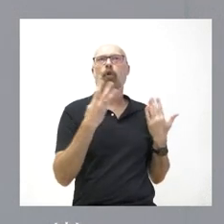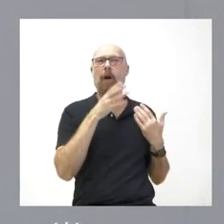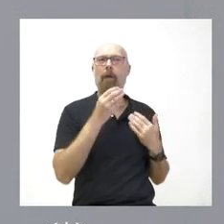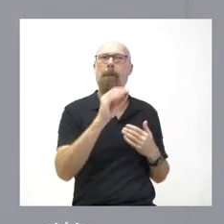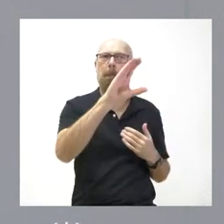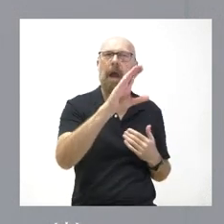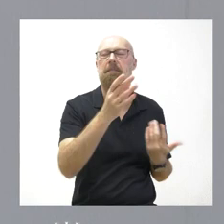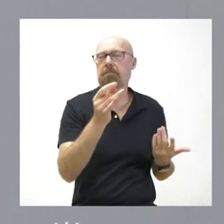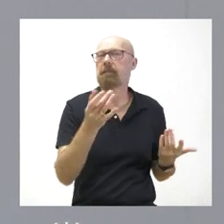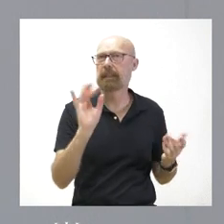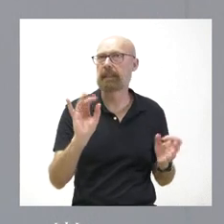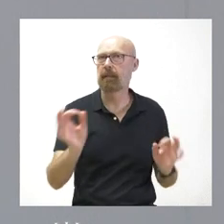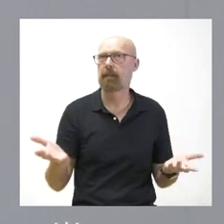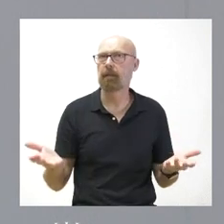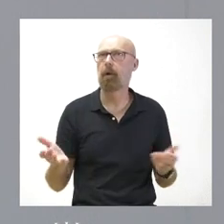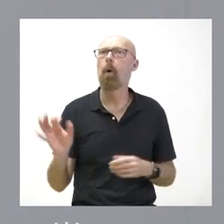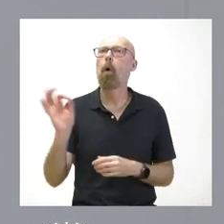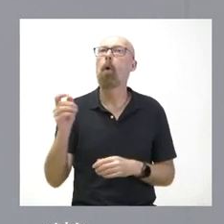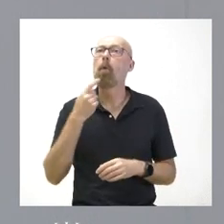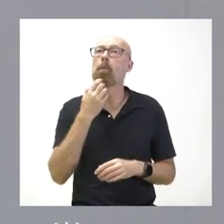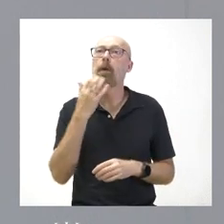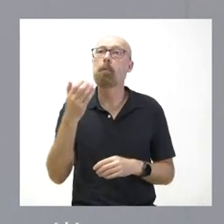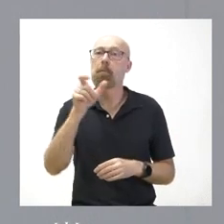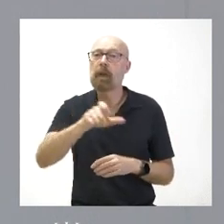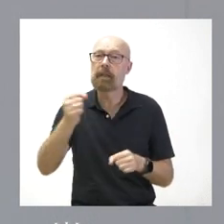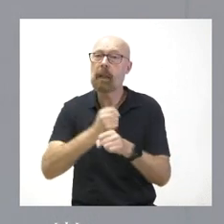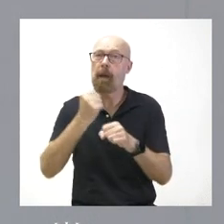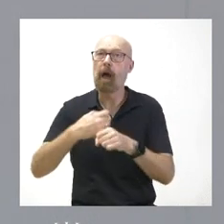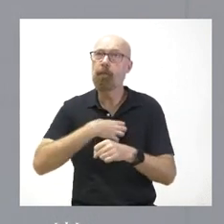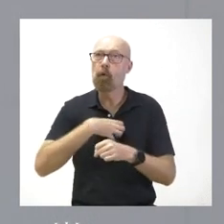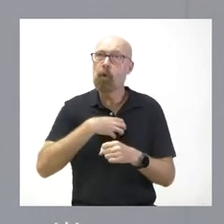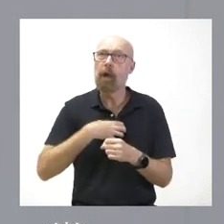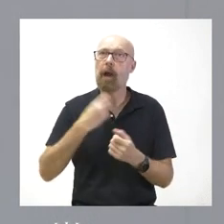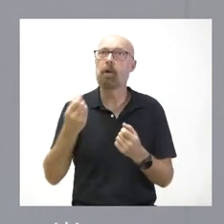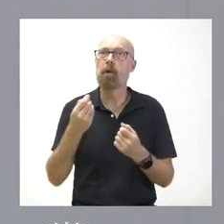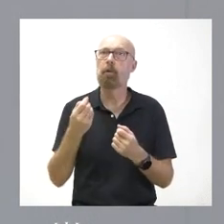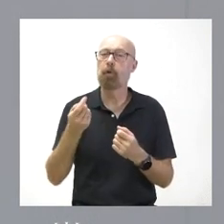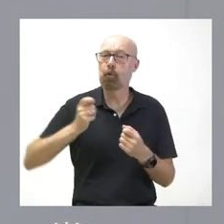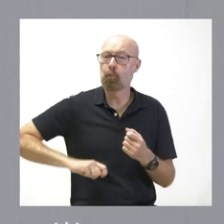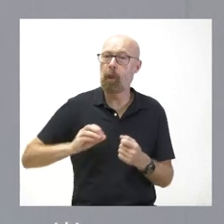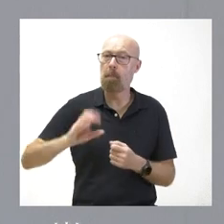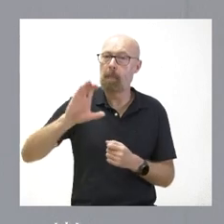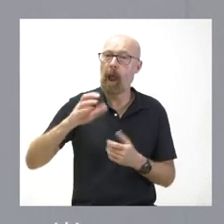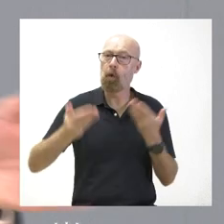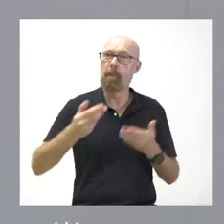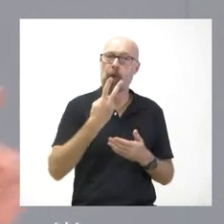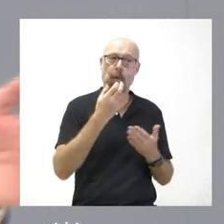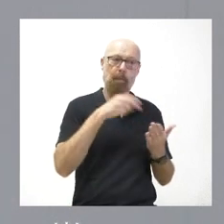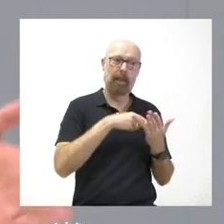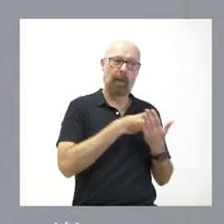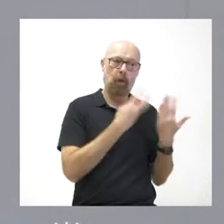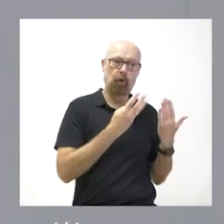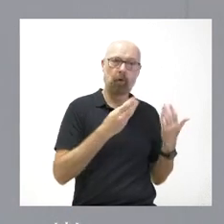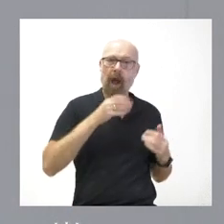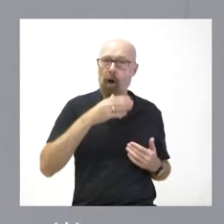anunciábamos públicos o retribuciones del año 2015 van a ser mayores que las del año 201 18 Es que esto se llama carestía del coste de la